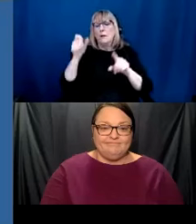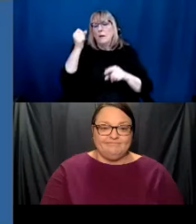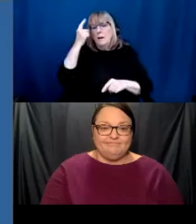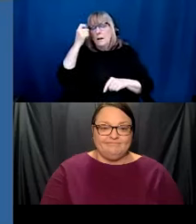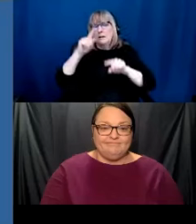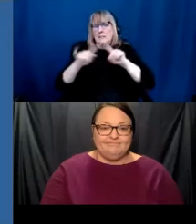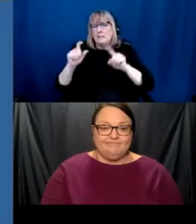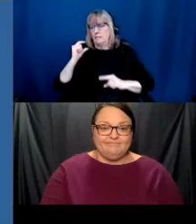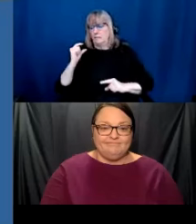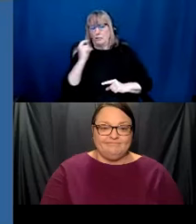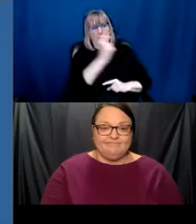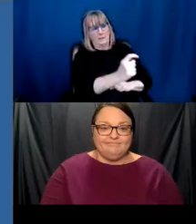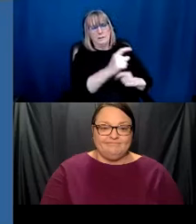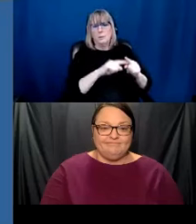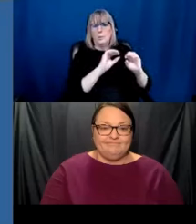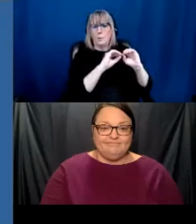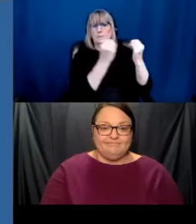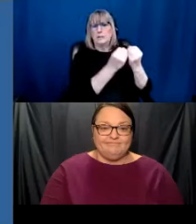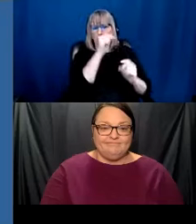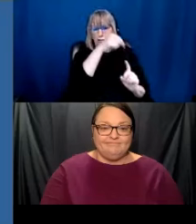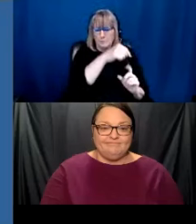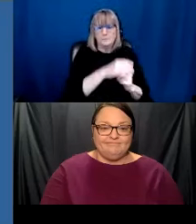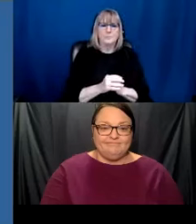de asesoramiento de vivienda familiar.